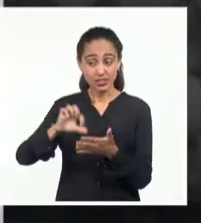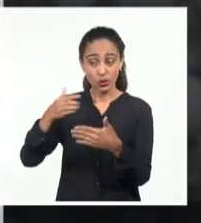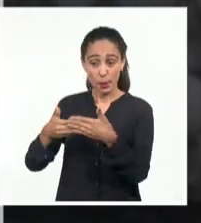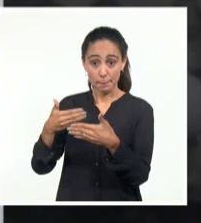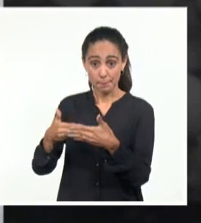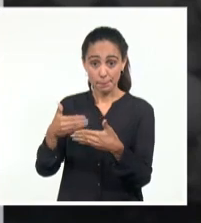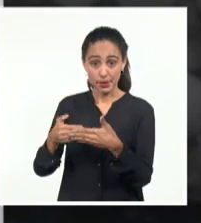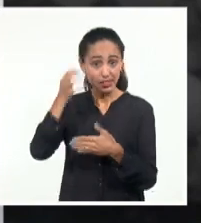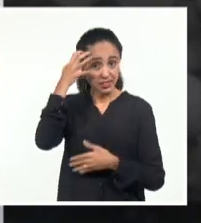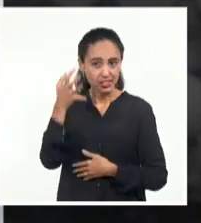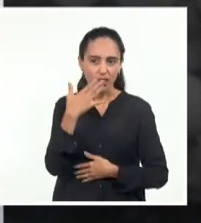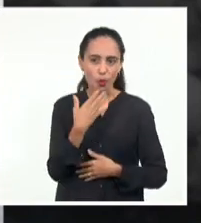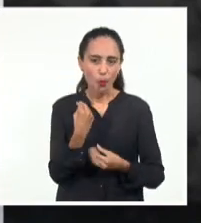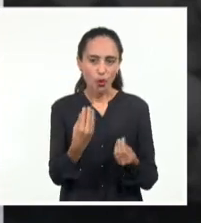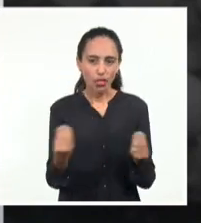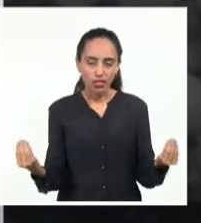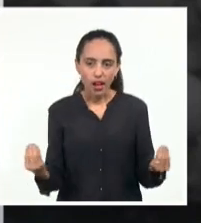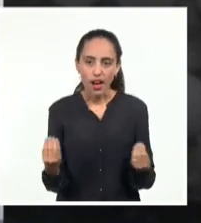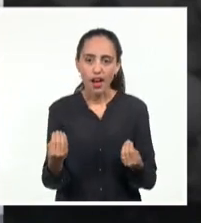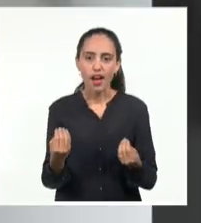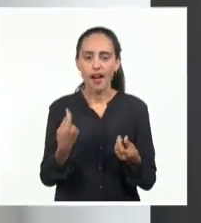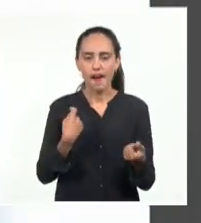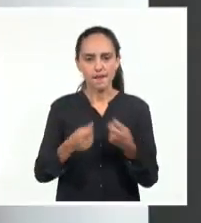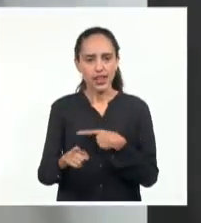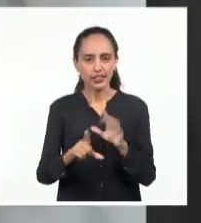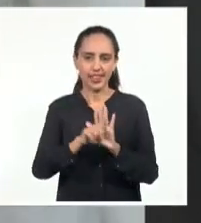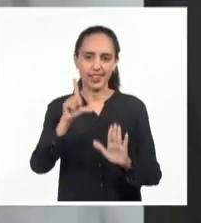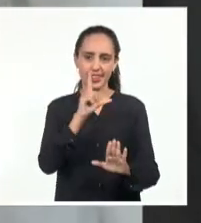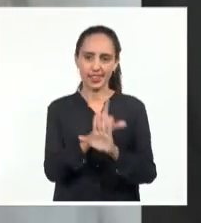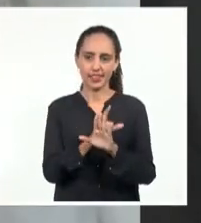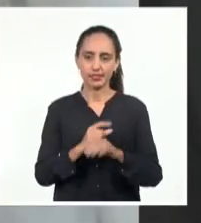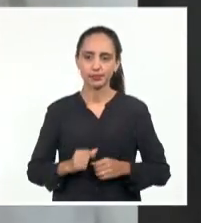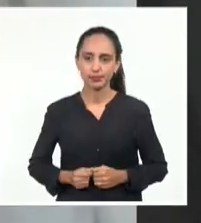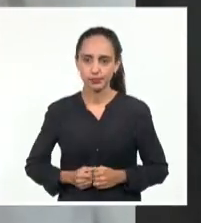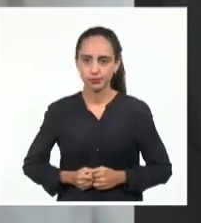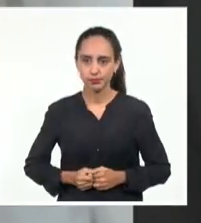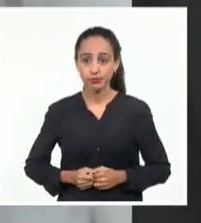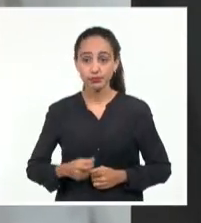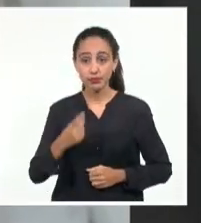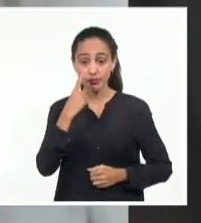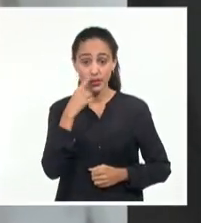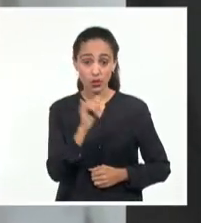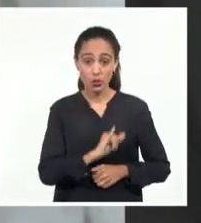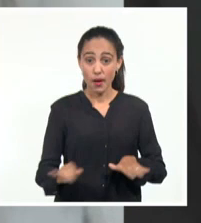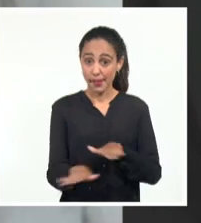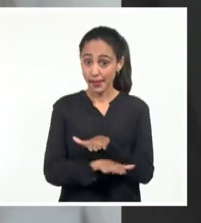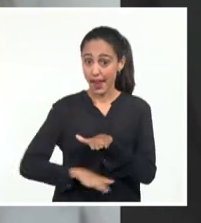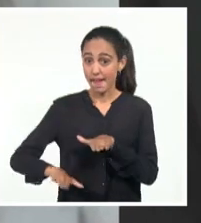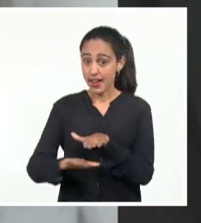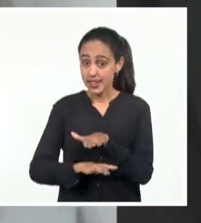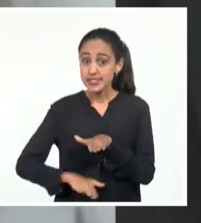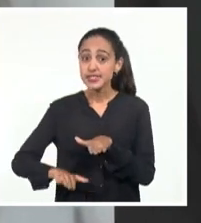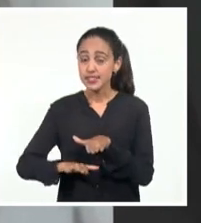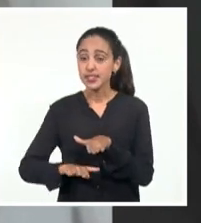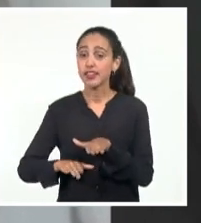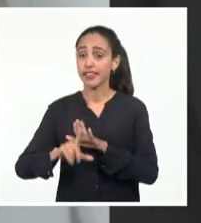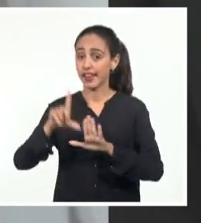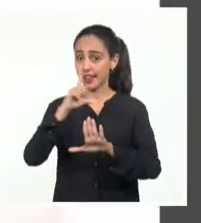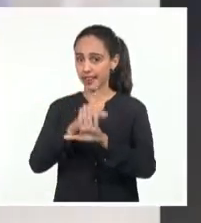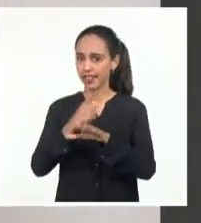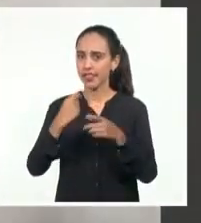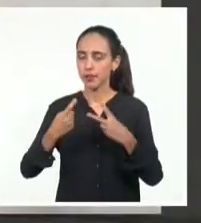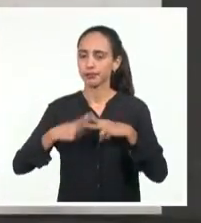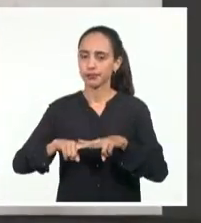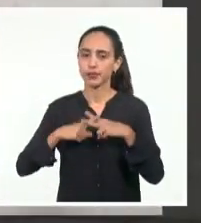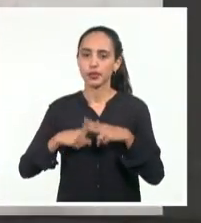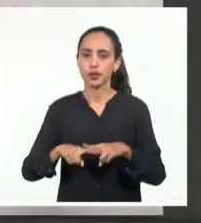mercado informal. Hacerlo con un enfoque integral que sacuda las cadenas de ilícitos desde la base ayudará a que en medio de las actuales circunstancias